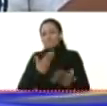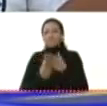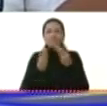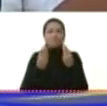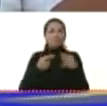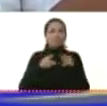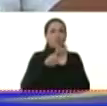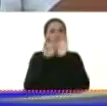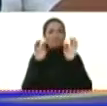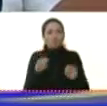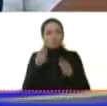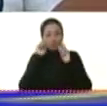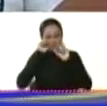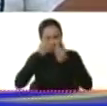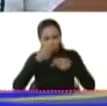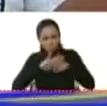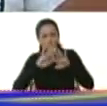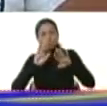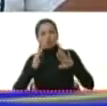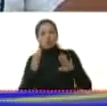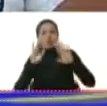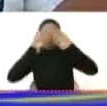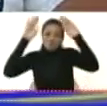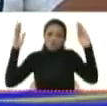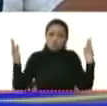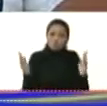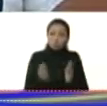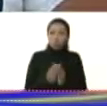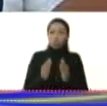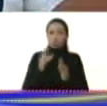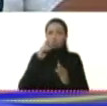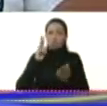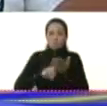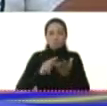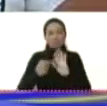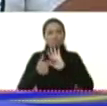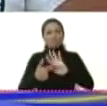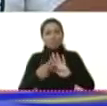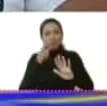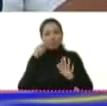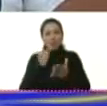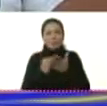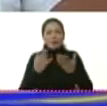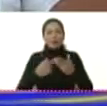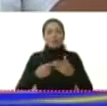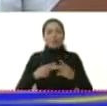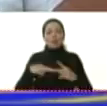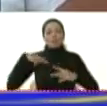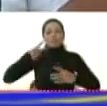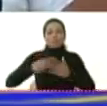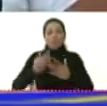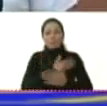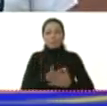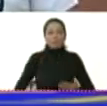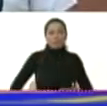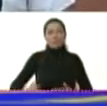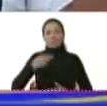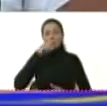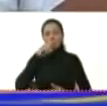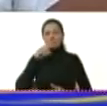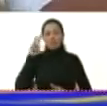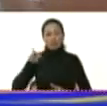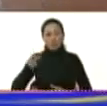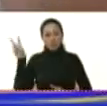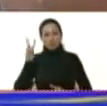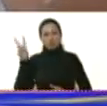le vamos a reconocer, porque el mundo entero debe reconocer la valentía del presidente de Venezuela, la valentía